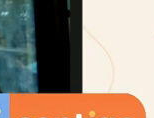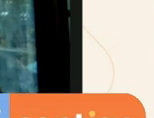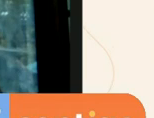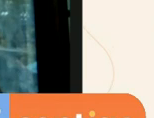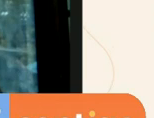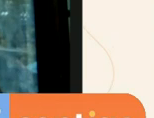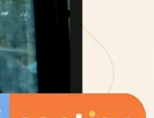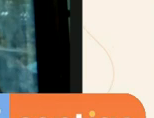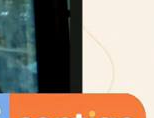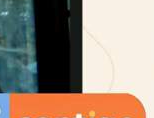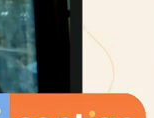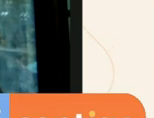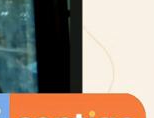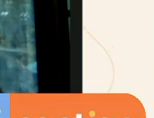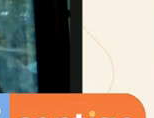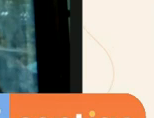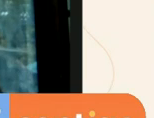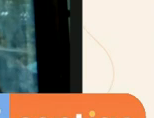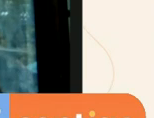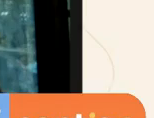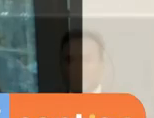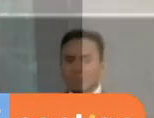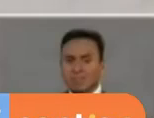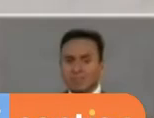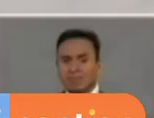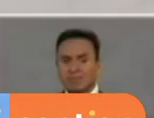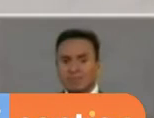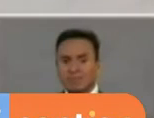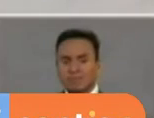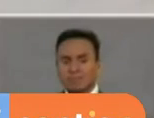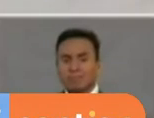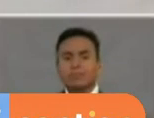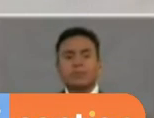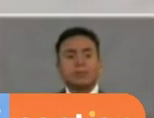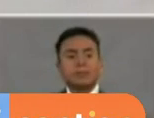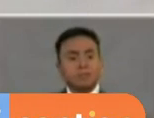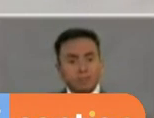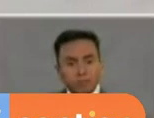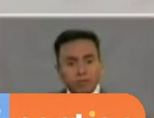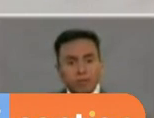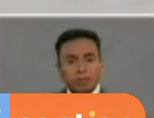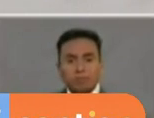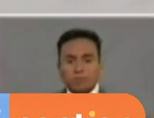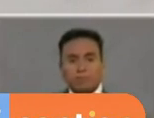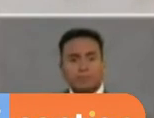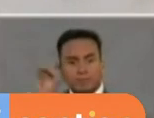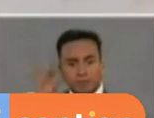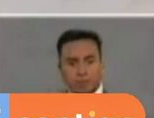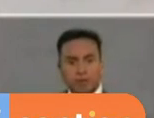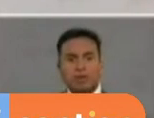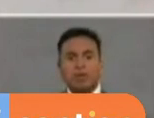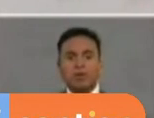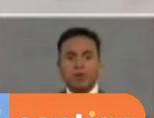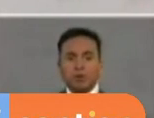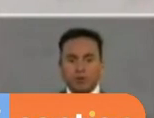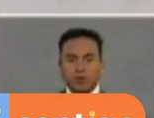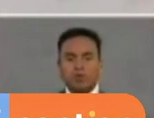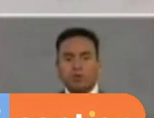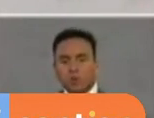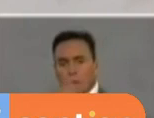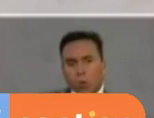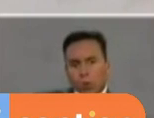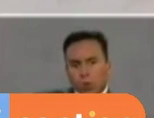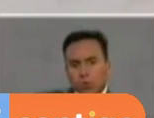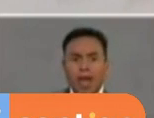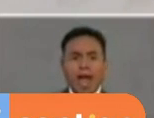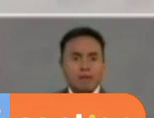Televisivamente el que rescata el momento. Este será un gobierno donde la... Quiero que sepan que este será un gobierno donde la corrupción